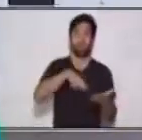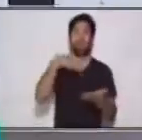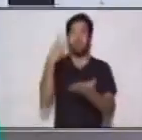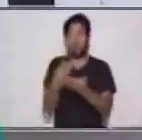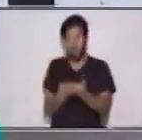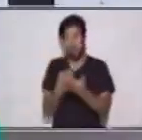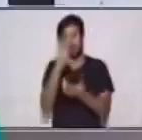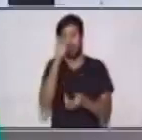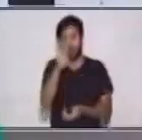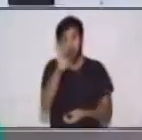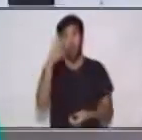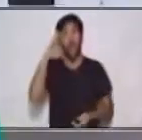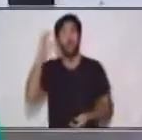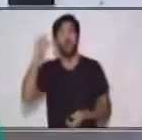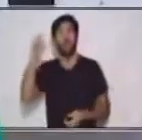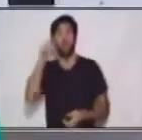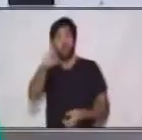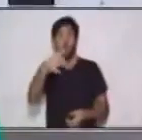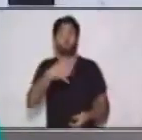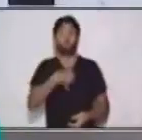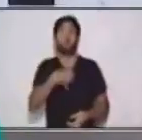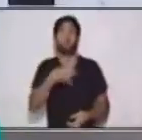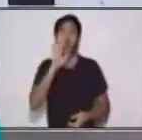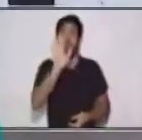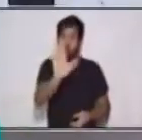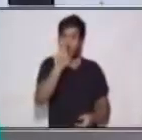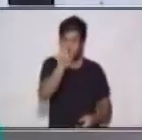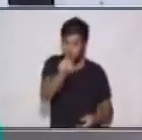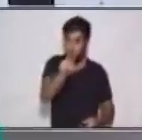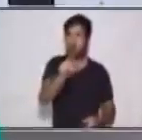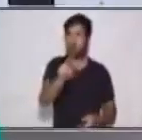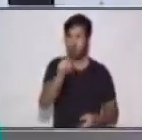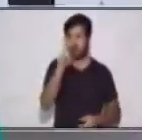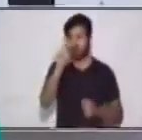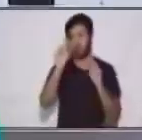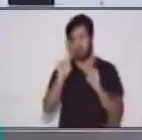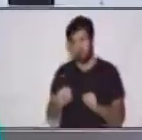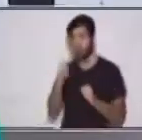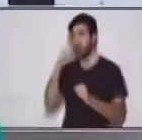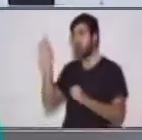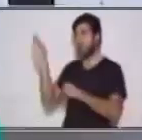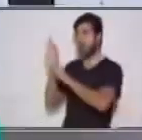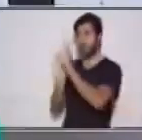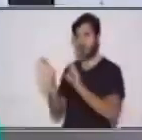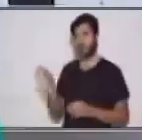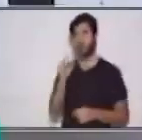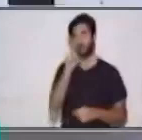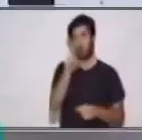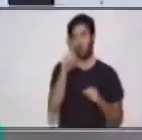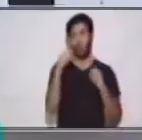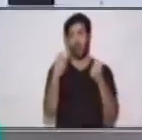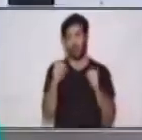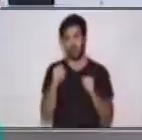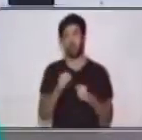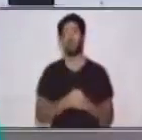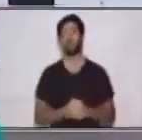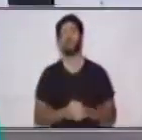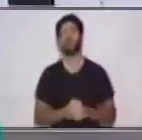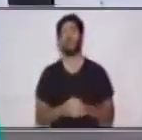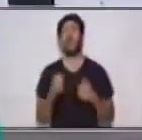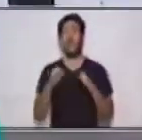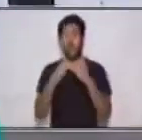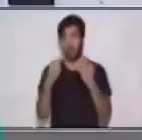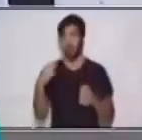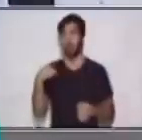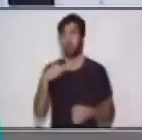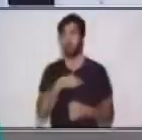opiniones dependen de tu punto de vista y de tu percepción acerca de la realidad. Entonces, para